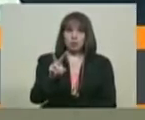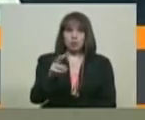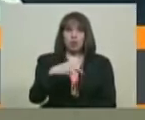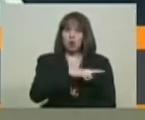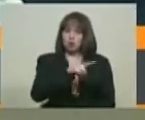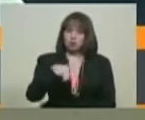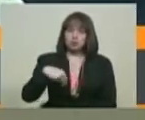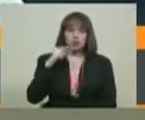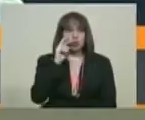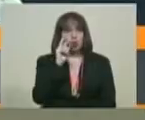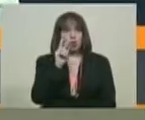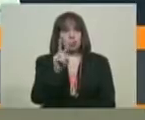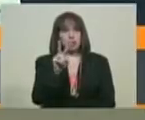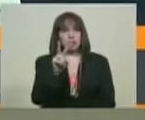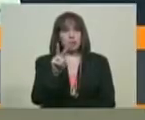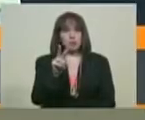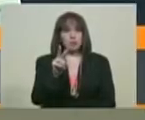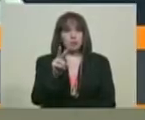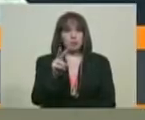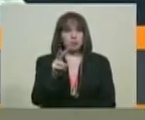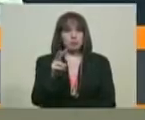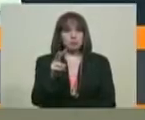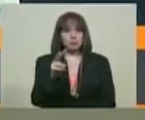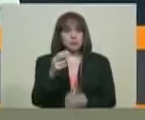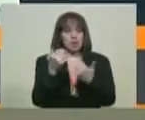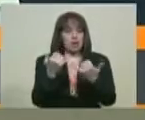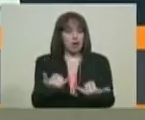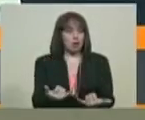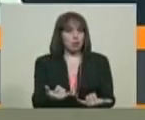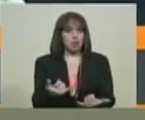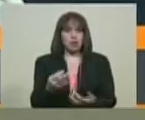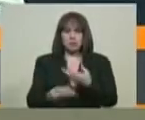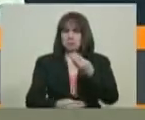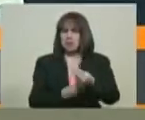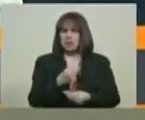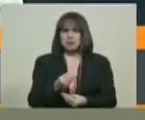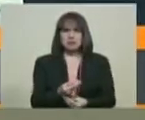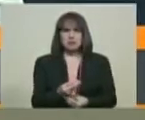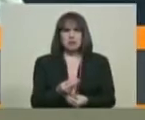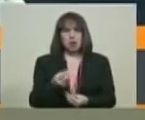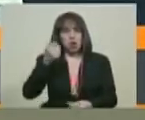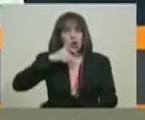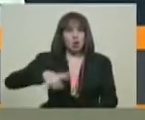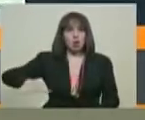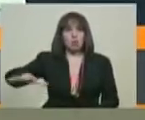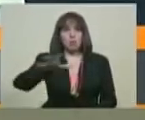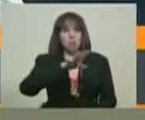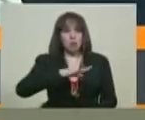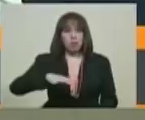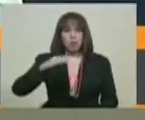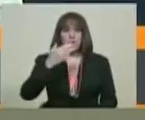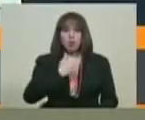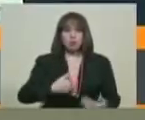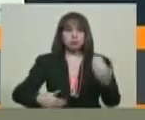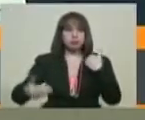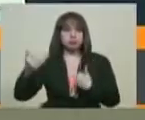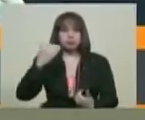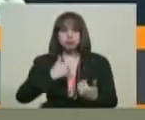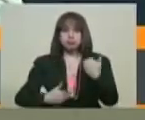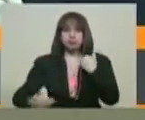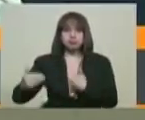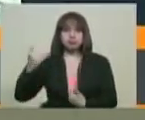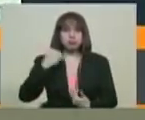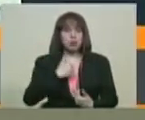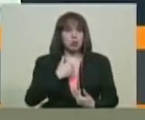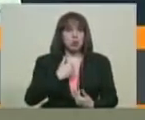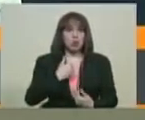vemos, que más temprano que tarde la causa de los pueblos que fuimos víctimas del colonialismo,